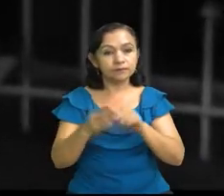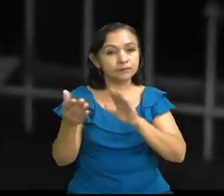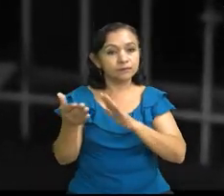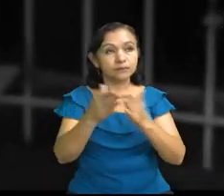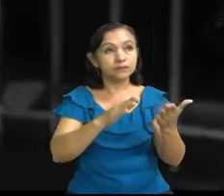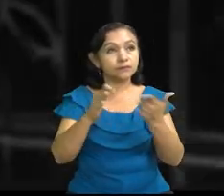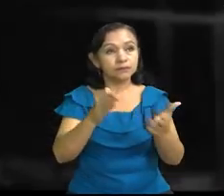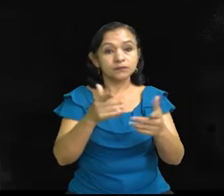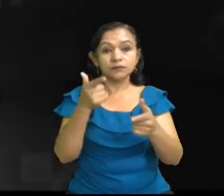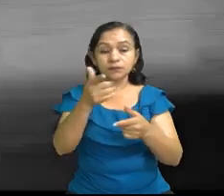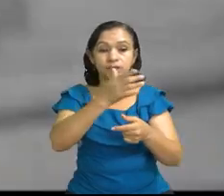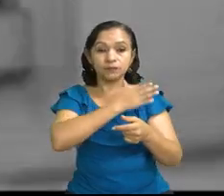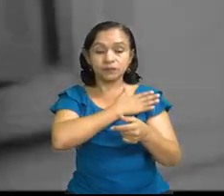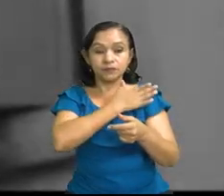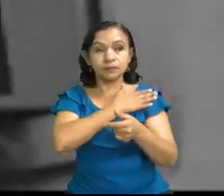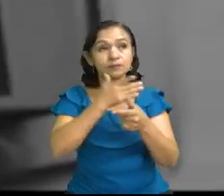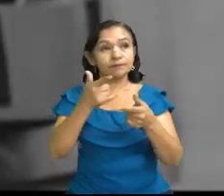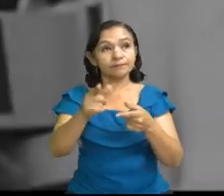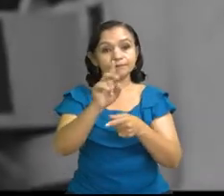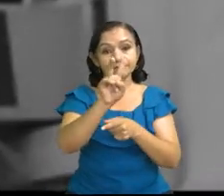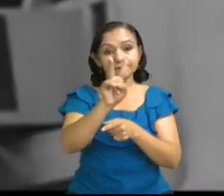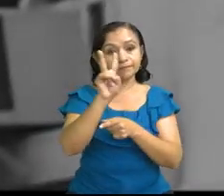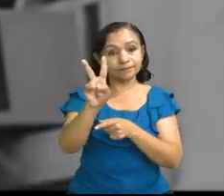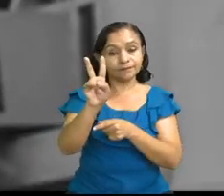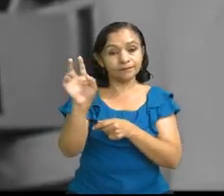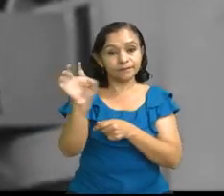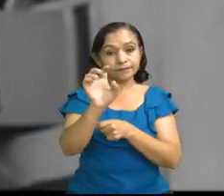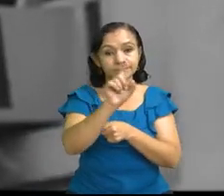de la genocida Guardia Somocista ese 22 de